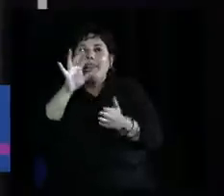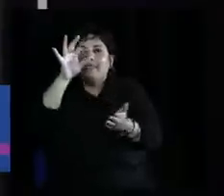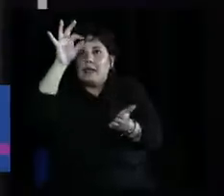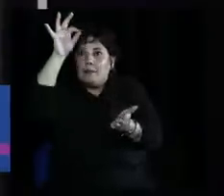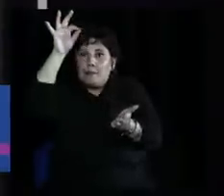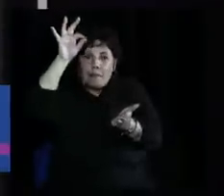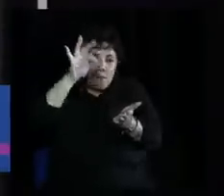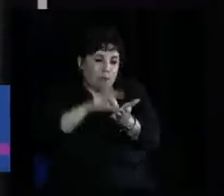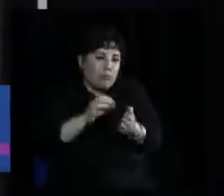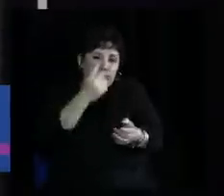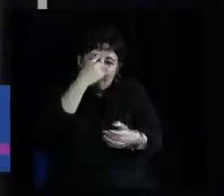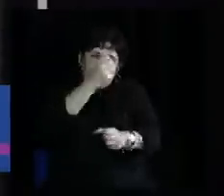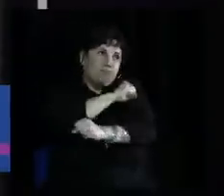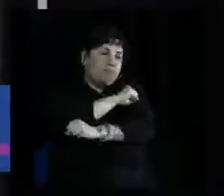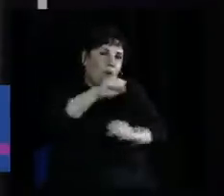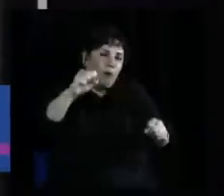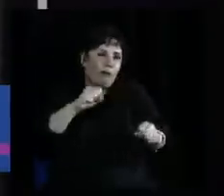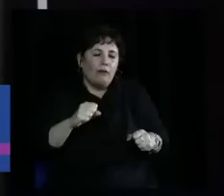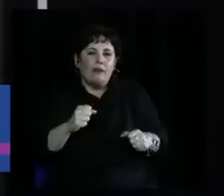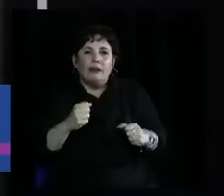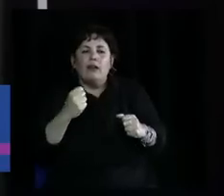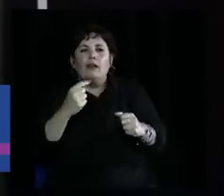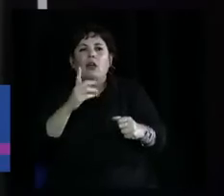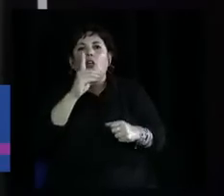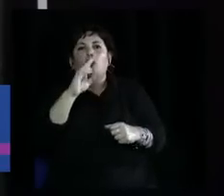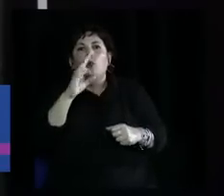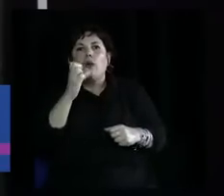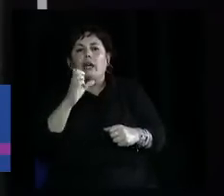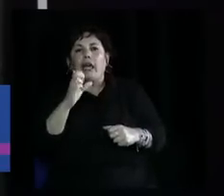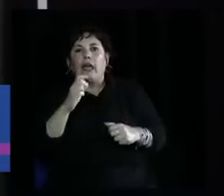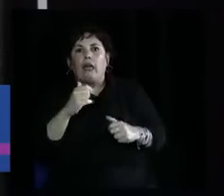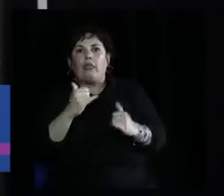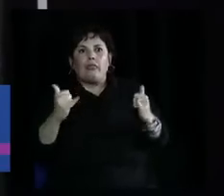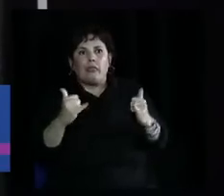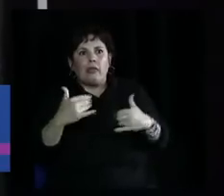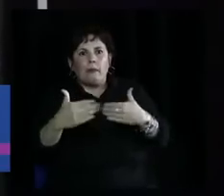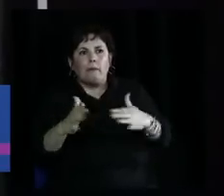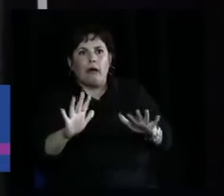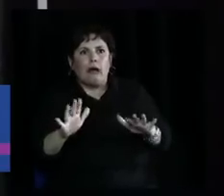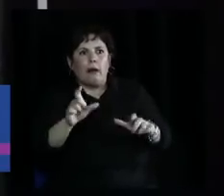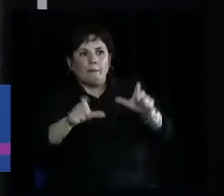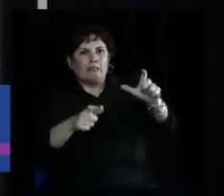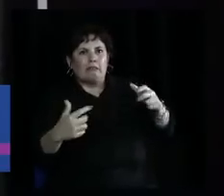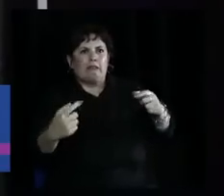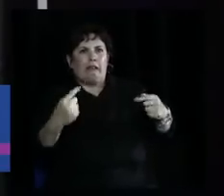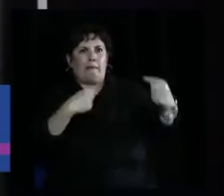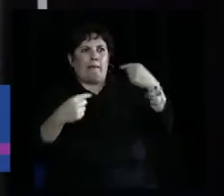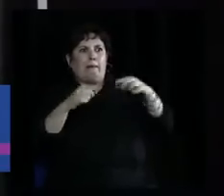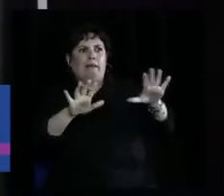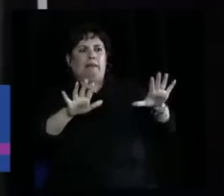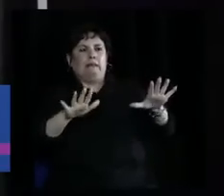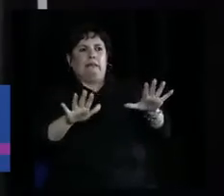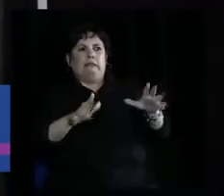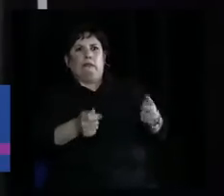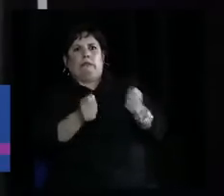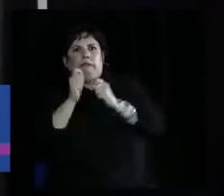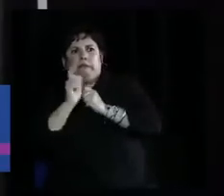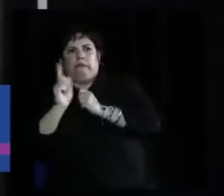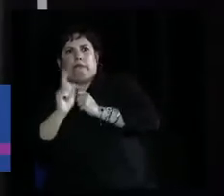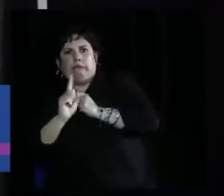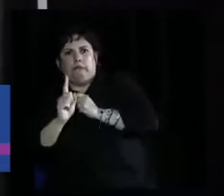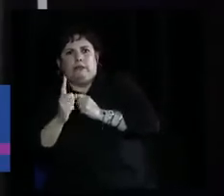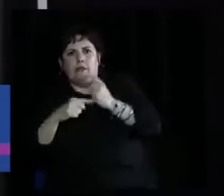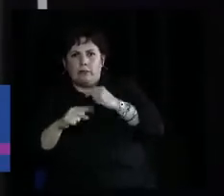el gobierno de Iván Duque la tuvo que retirar días después ante el rechazo masivo que estaba generando, la